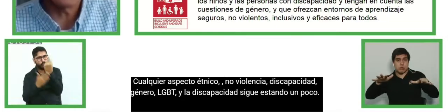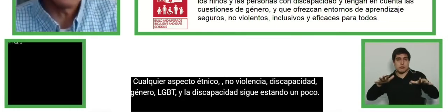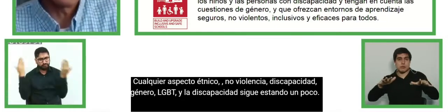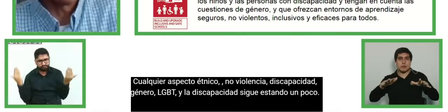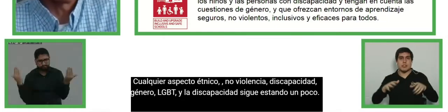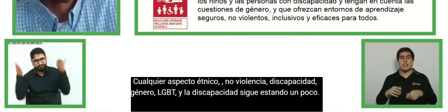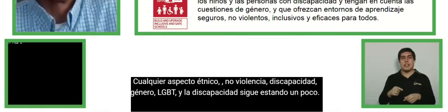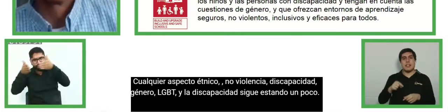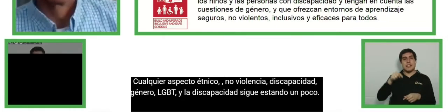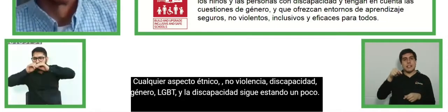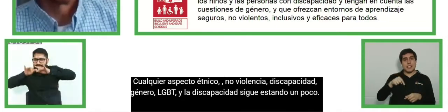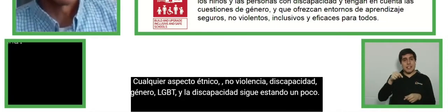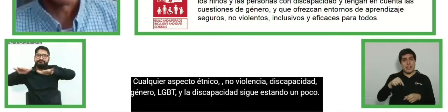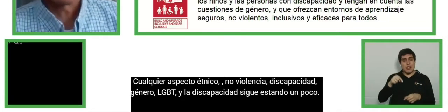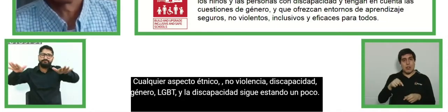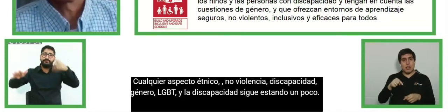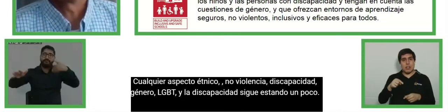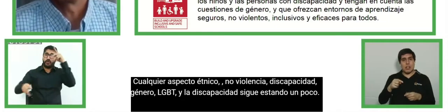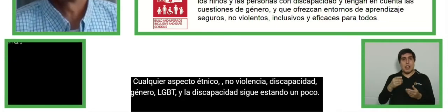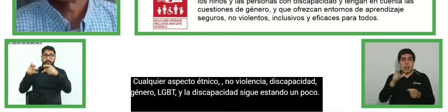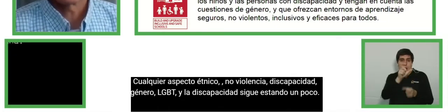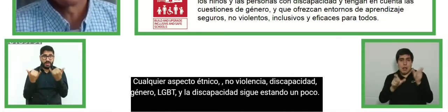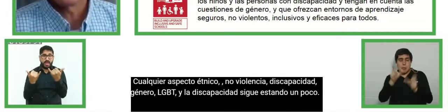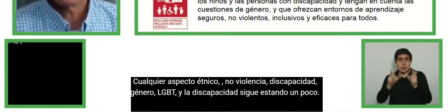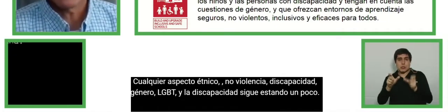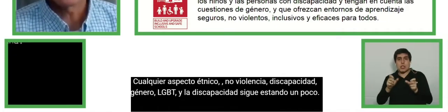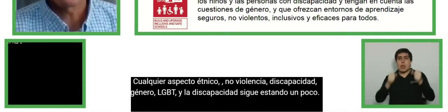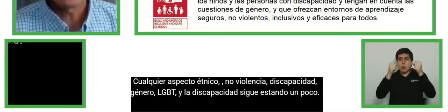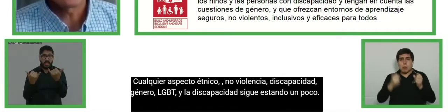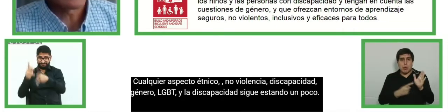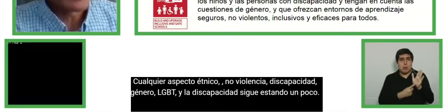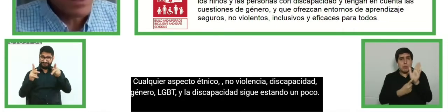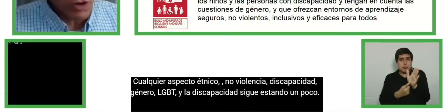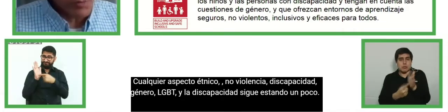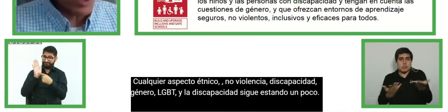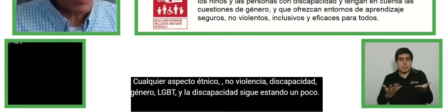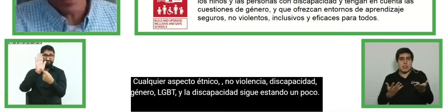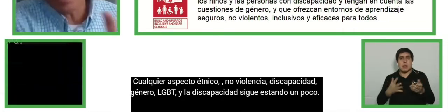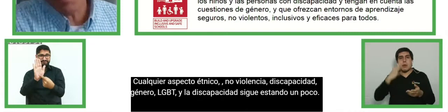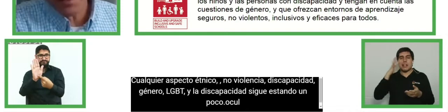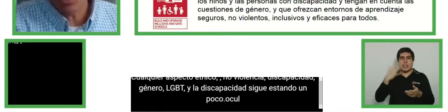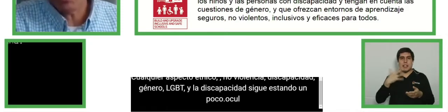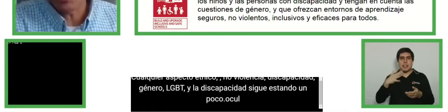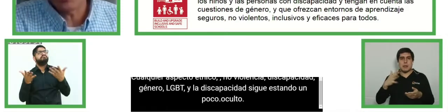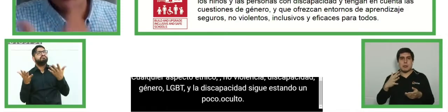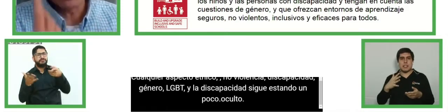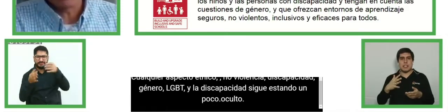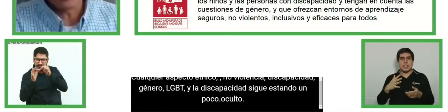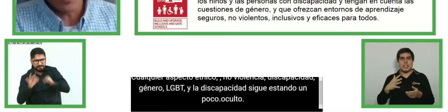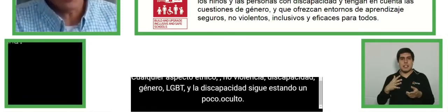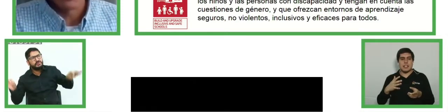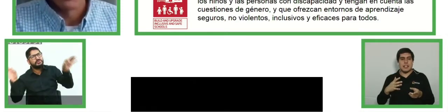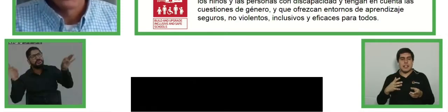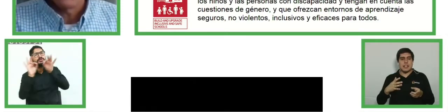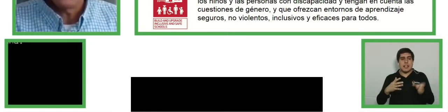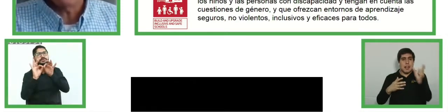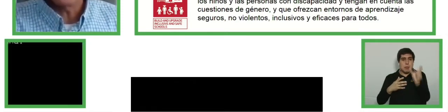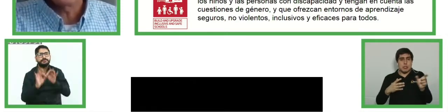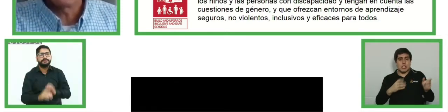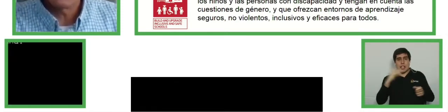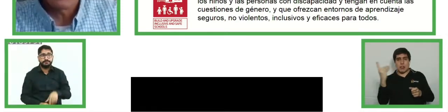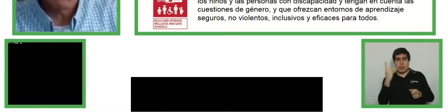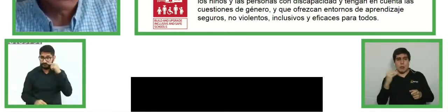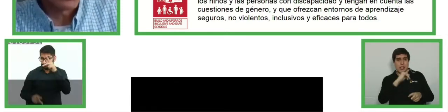afortunadamente están teniendo, porque realmente hace falta incorporar o traer al mismo nivel de visibilidad